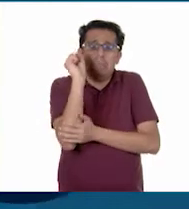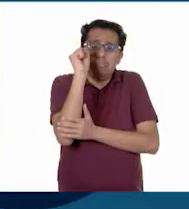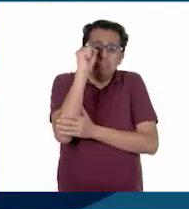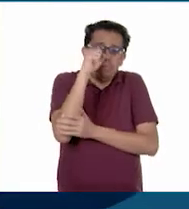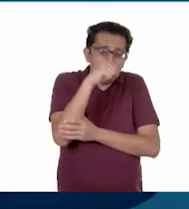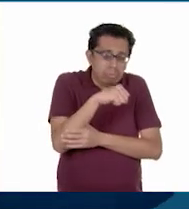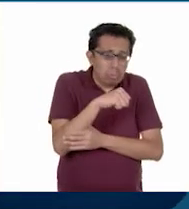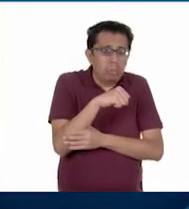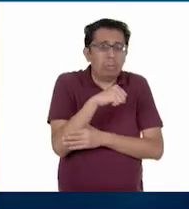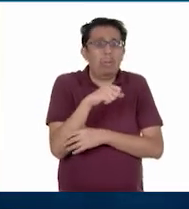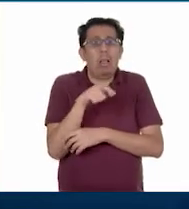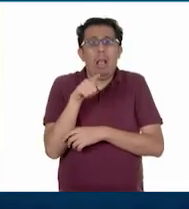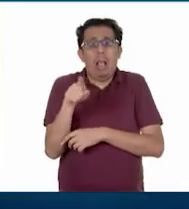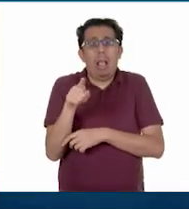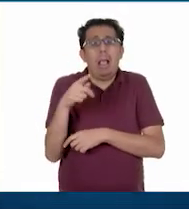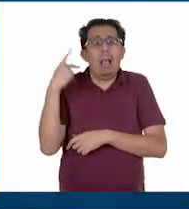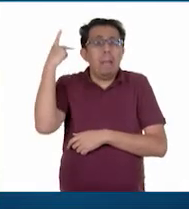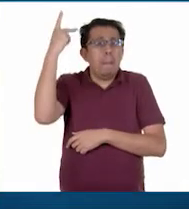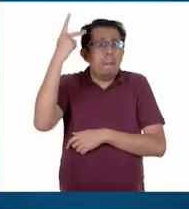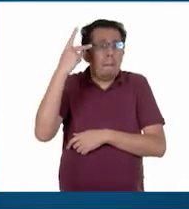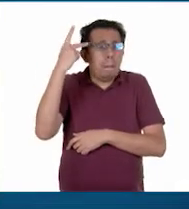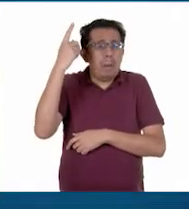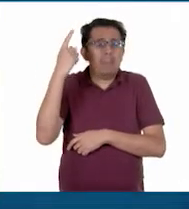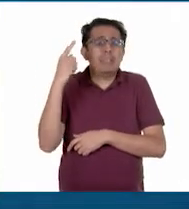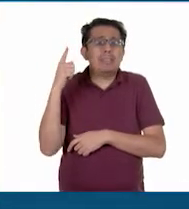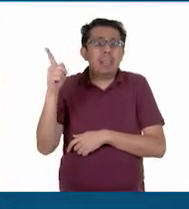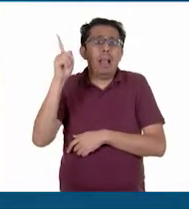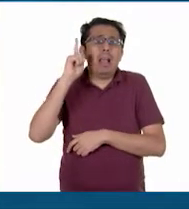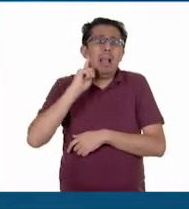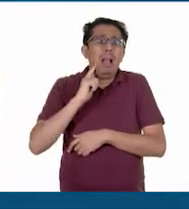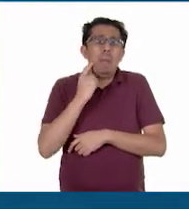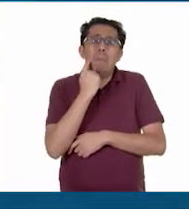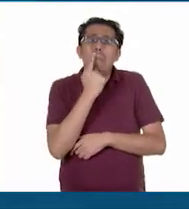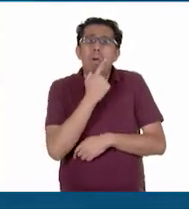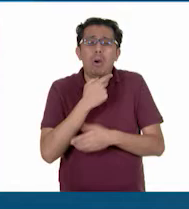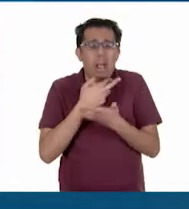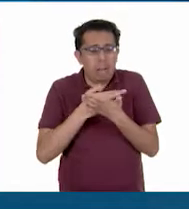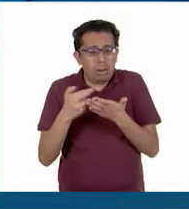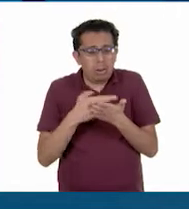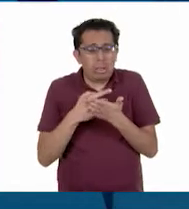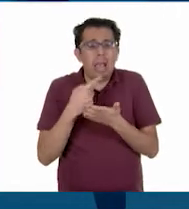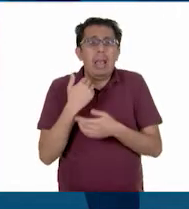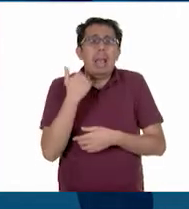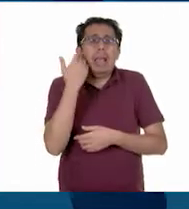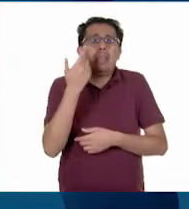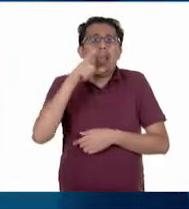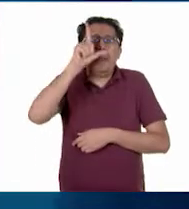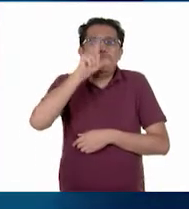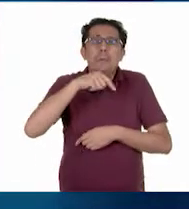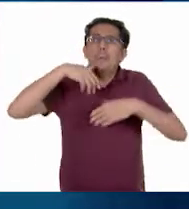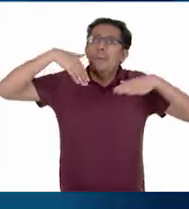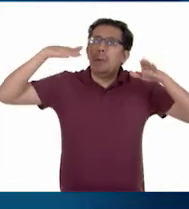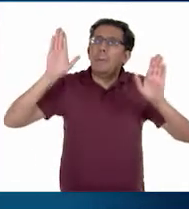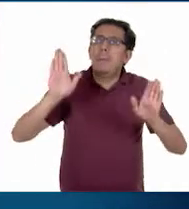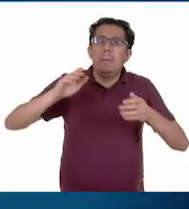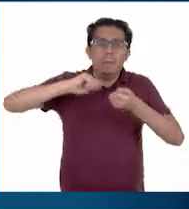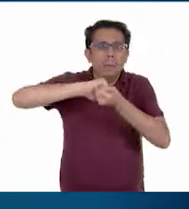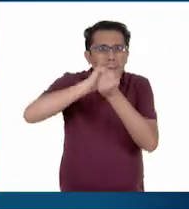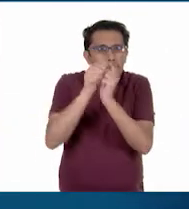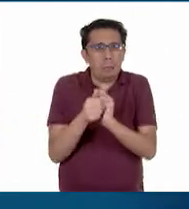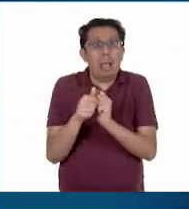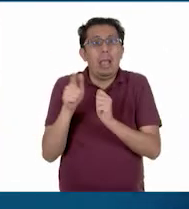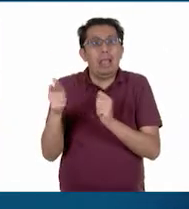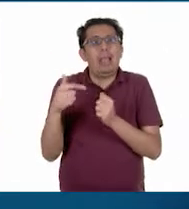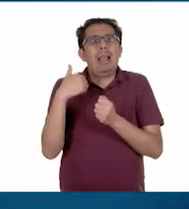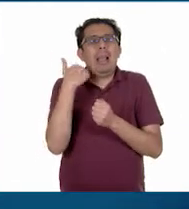¡Ay! La pobre princesa de la boca de rosa quiere ser golondrina, quiere ser mariposa,